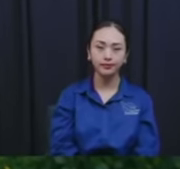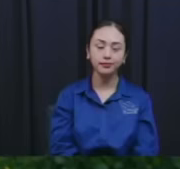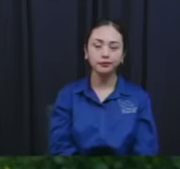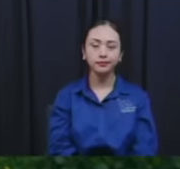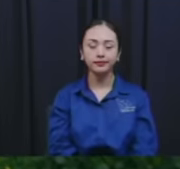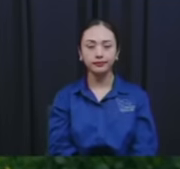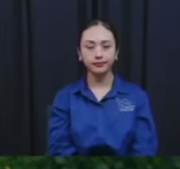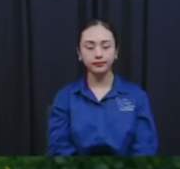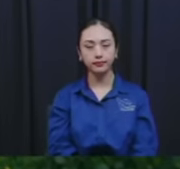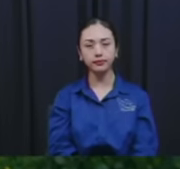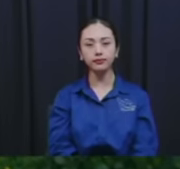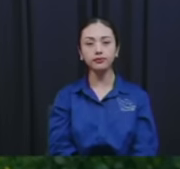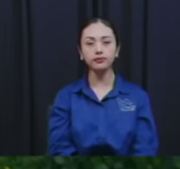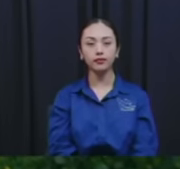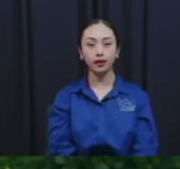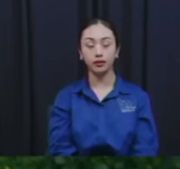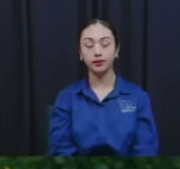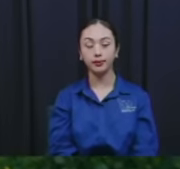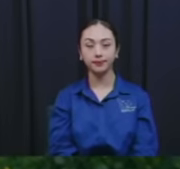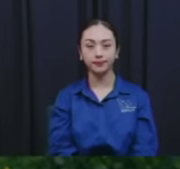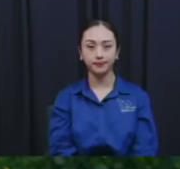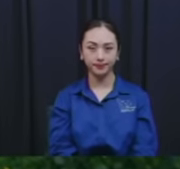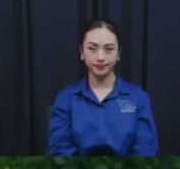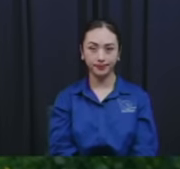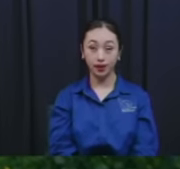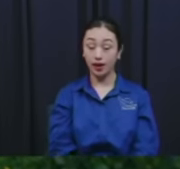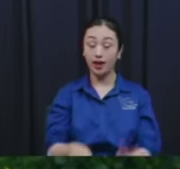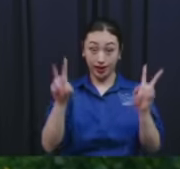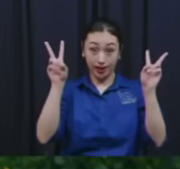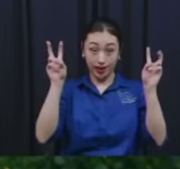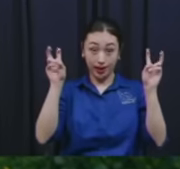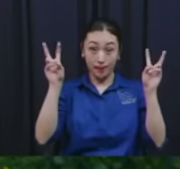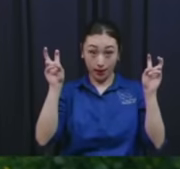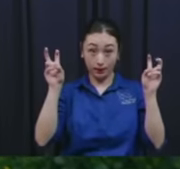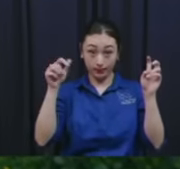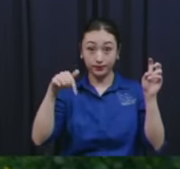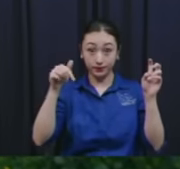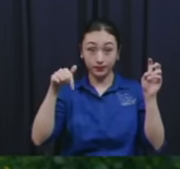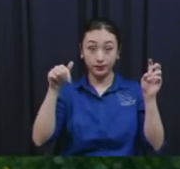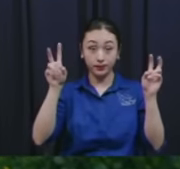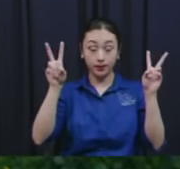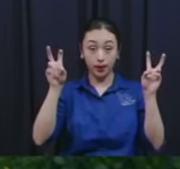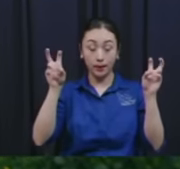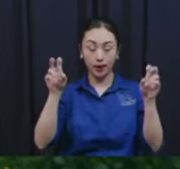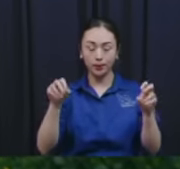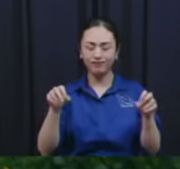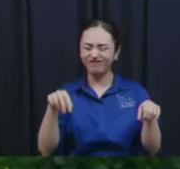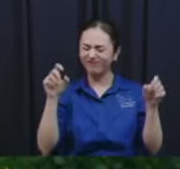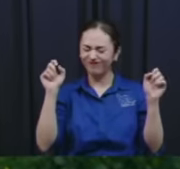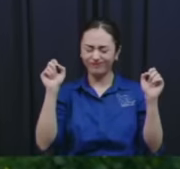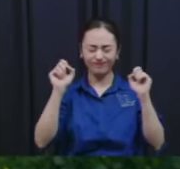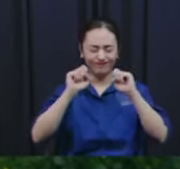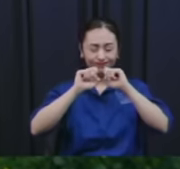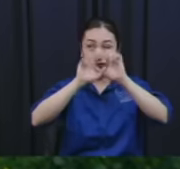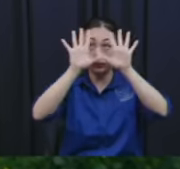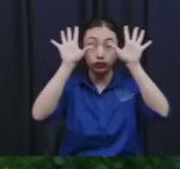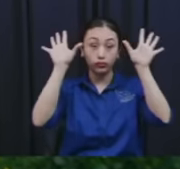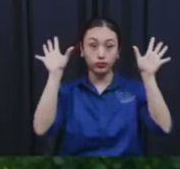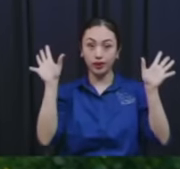hablarle de eso pero la verdad es que este tema es grandioso